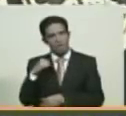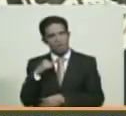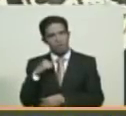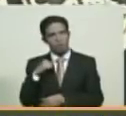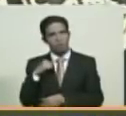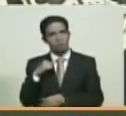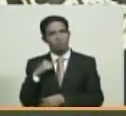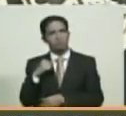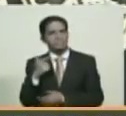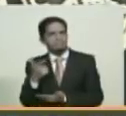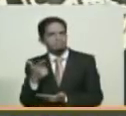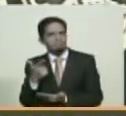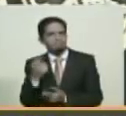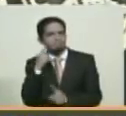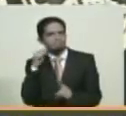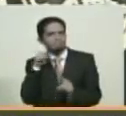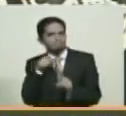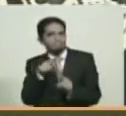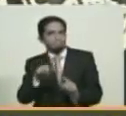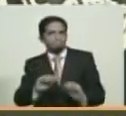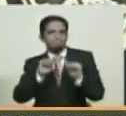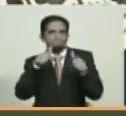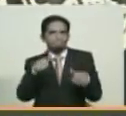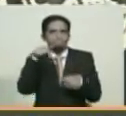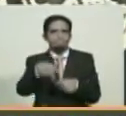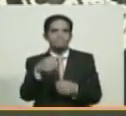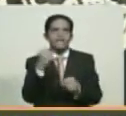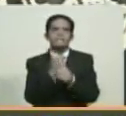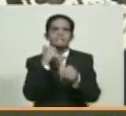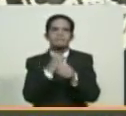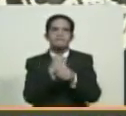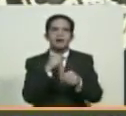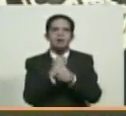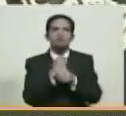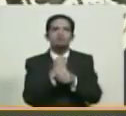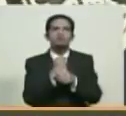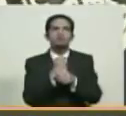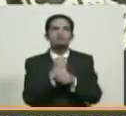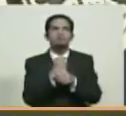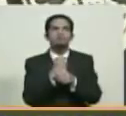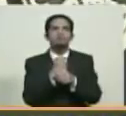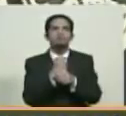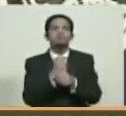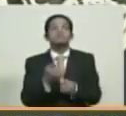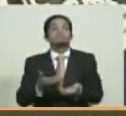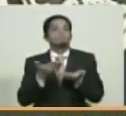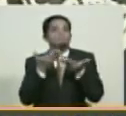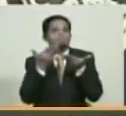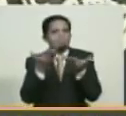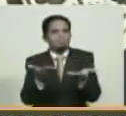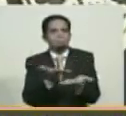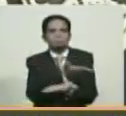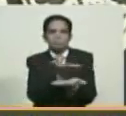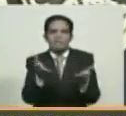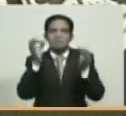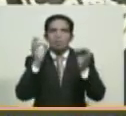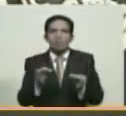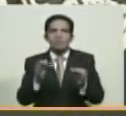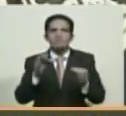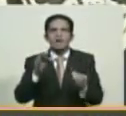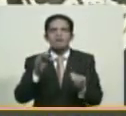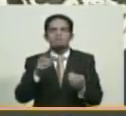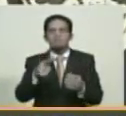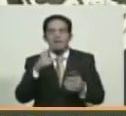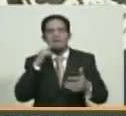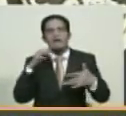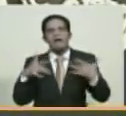asegurarnos del éxito de la puesta en marcha de esta medida y, por supuesto, asegurar la sostenibilidad de lo que es la principal